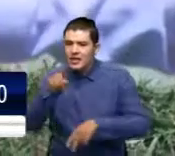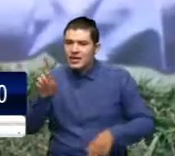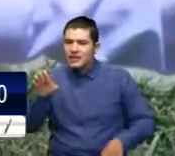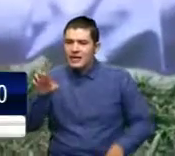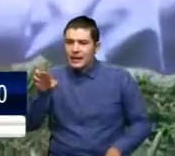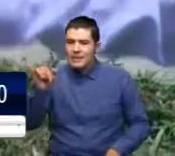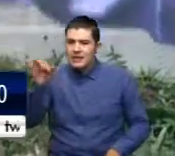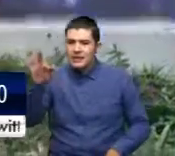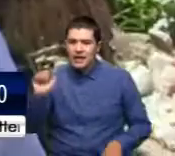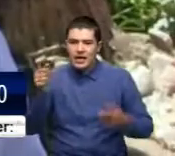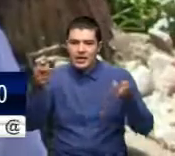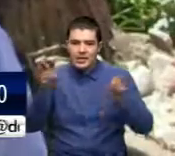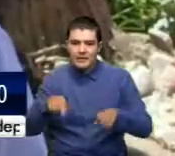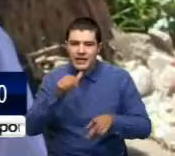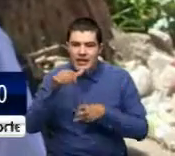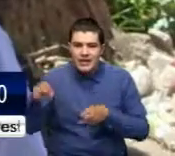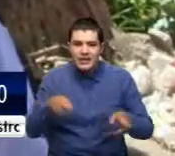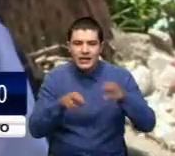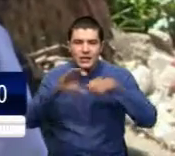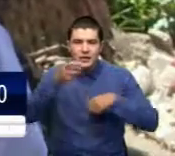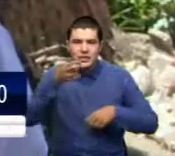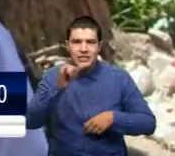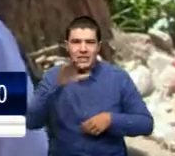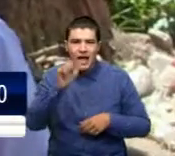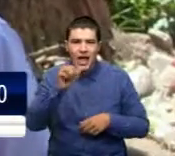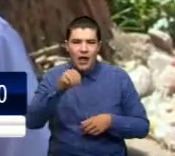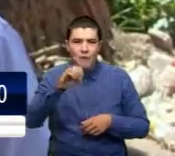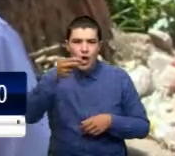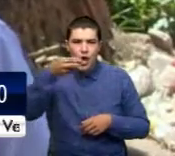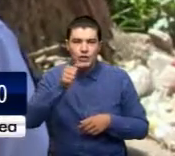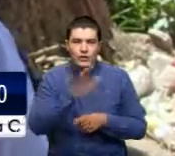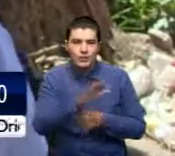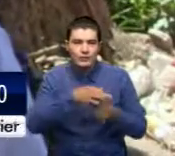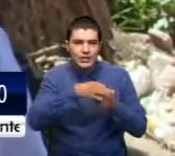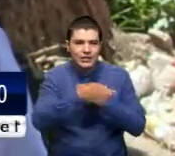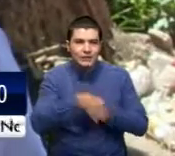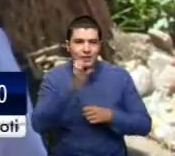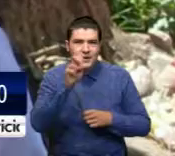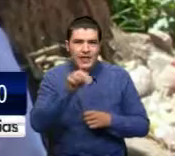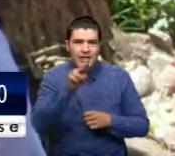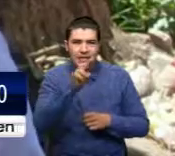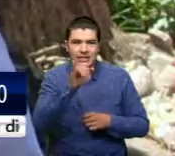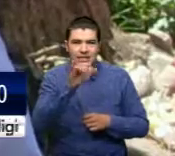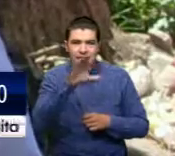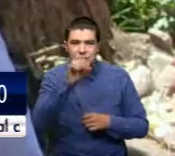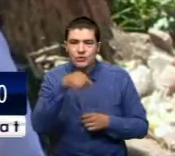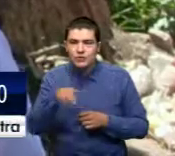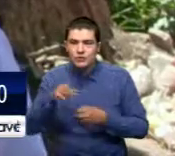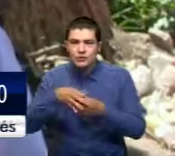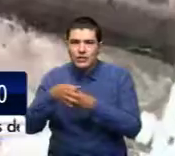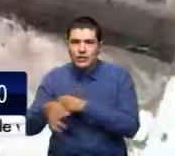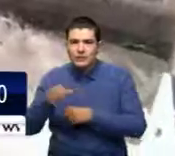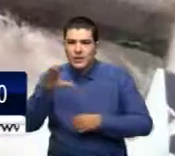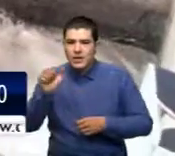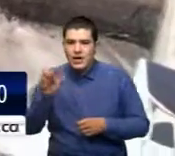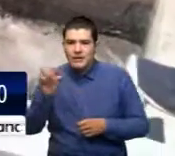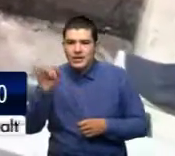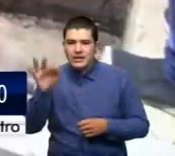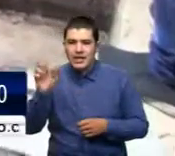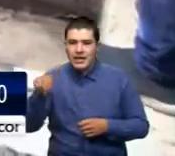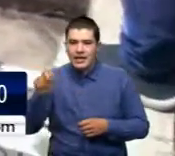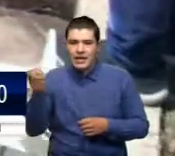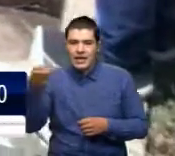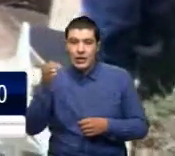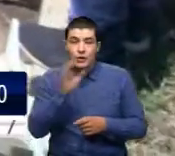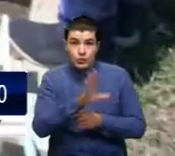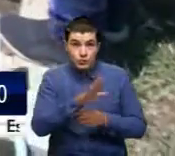río Chicamocha, como son los habitantes del municipio de Enciso, del municipio de San José de Miranda, del municipio de Capitanejo. Con la PETAR